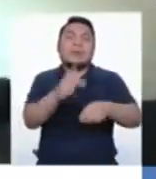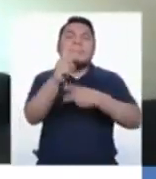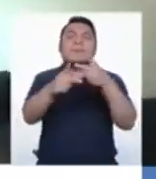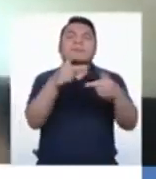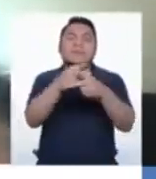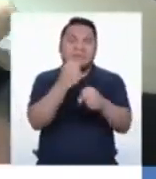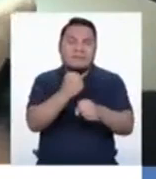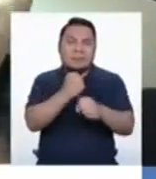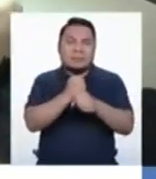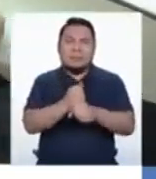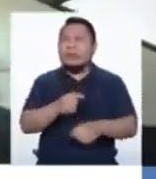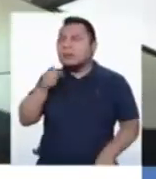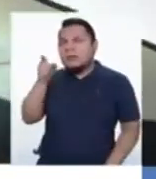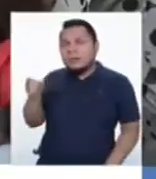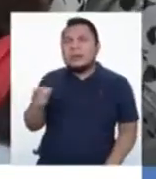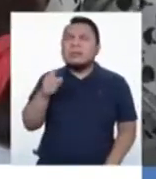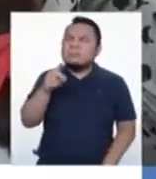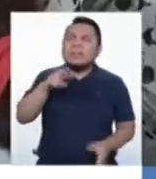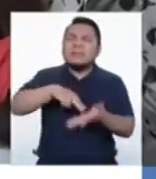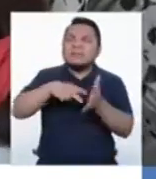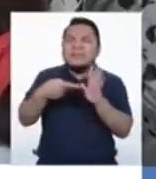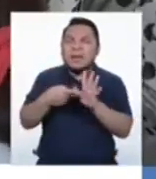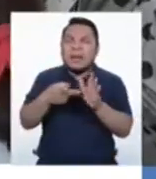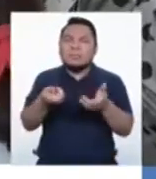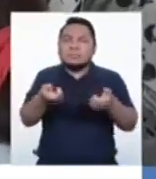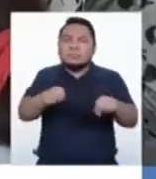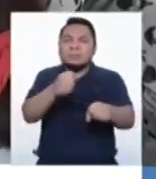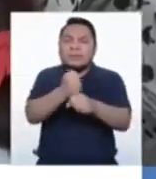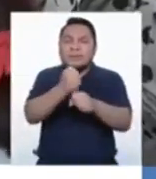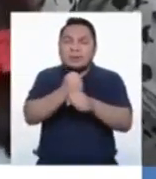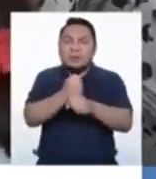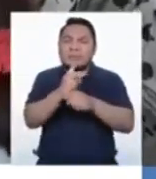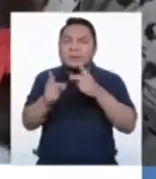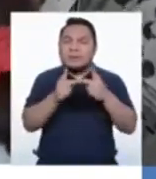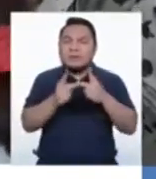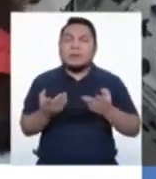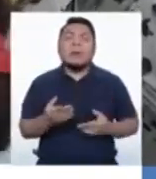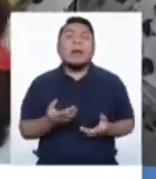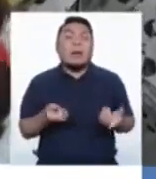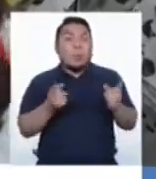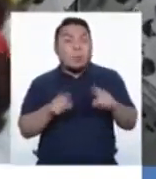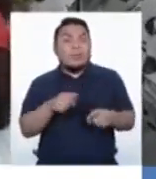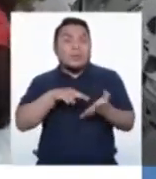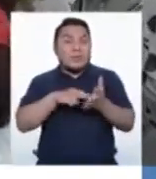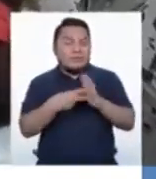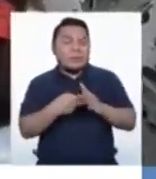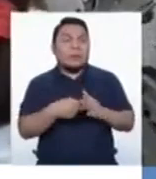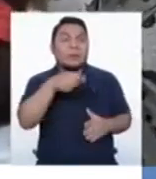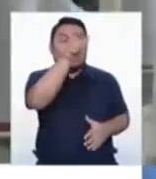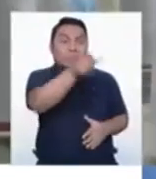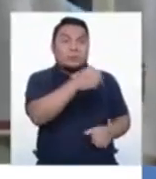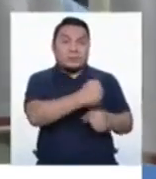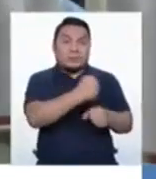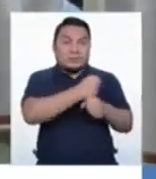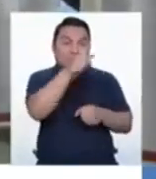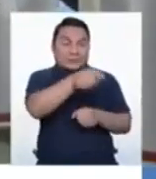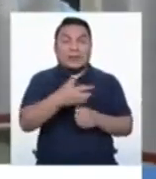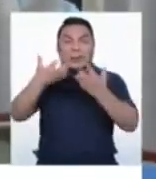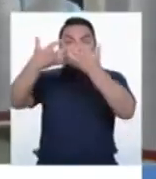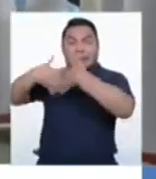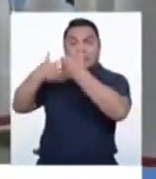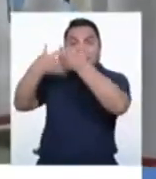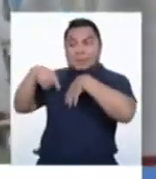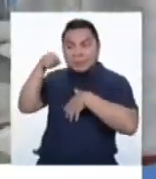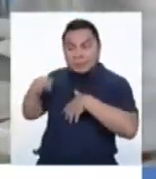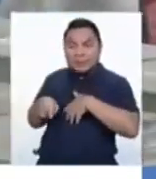¿qué es? Bueno, la suspensión perfecta de labores es cuando cesa la obligación del trabajador de prestar el servicio y del empleador de pagar por